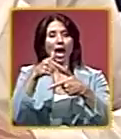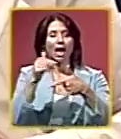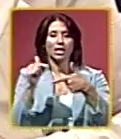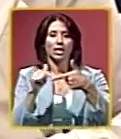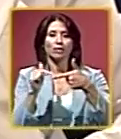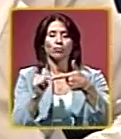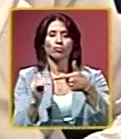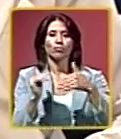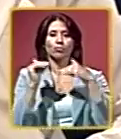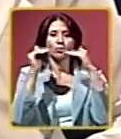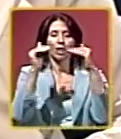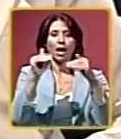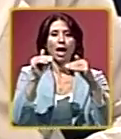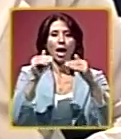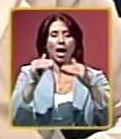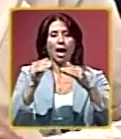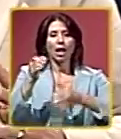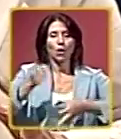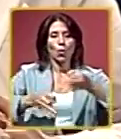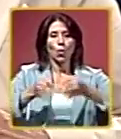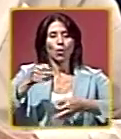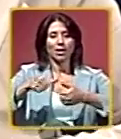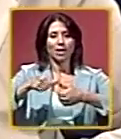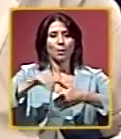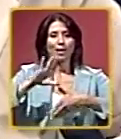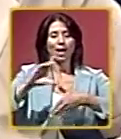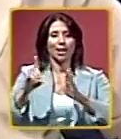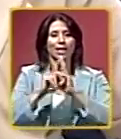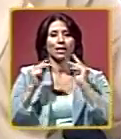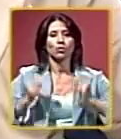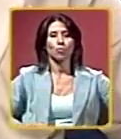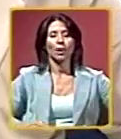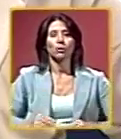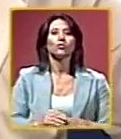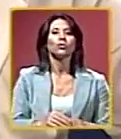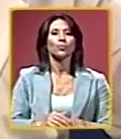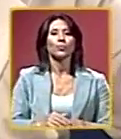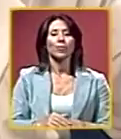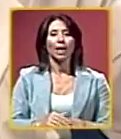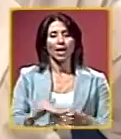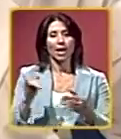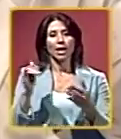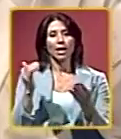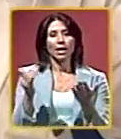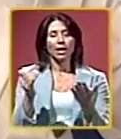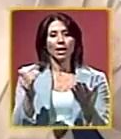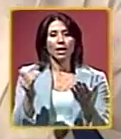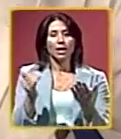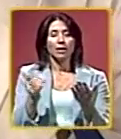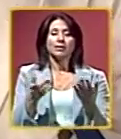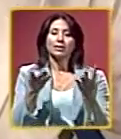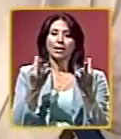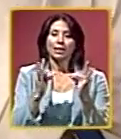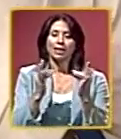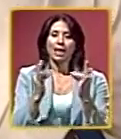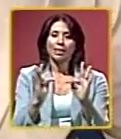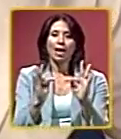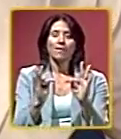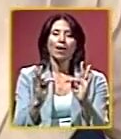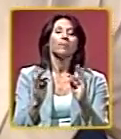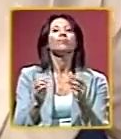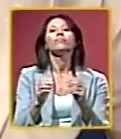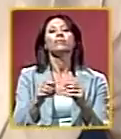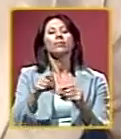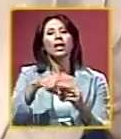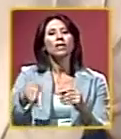la Corte Interamericana de Derechos Humanos. En este sentido, se trataba de la